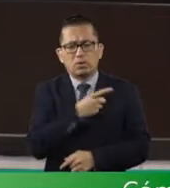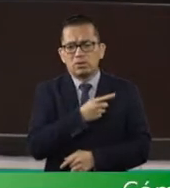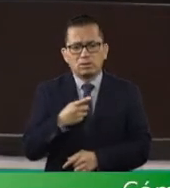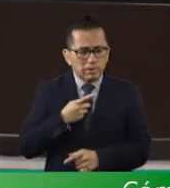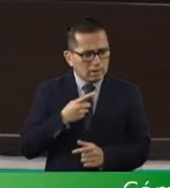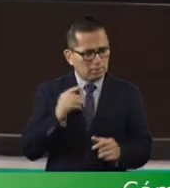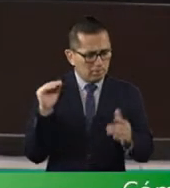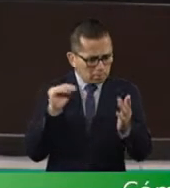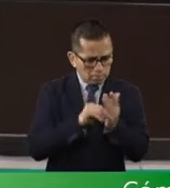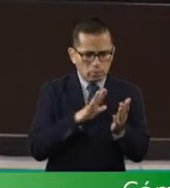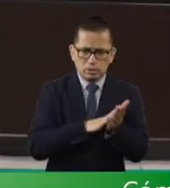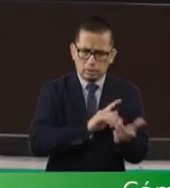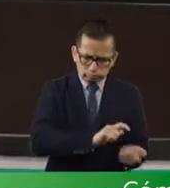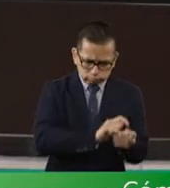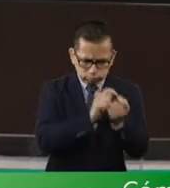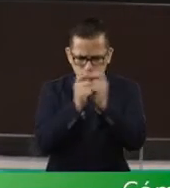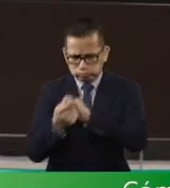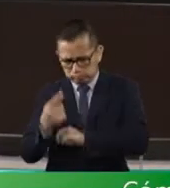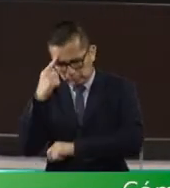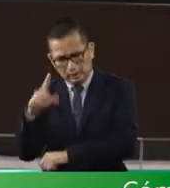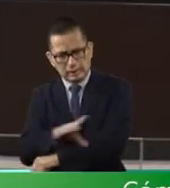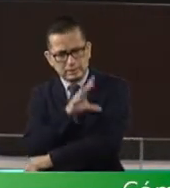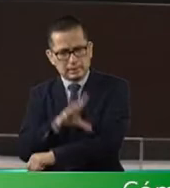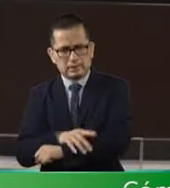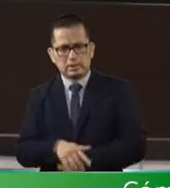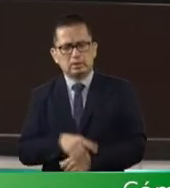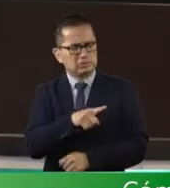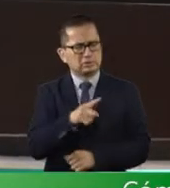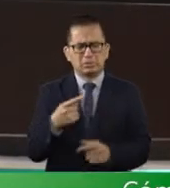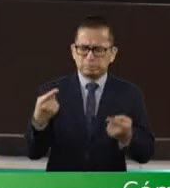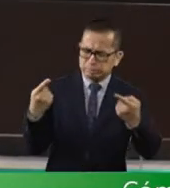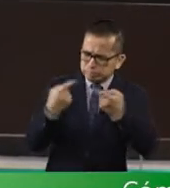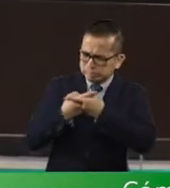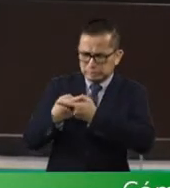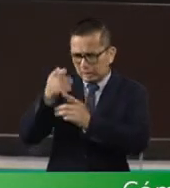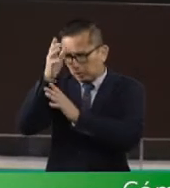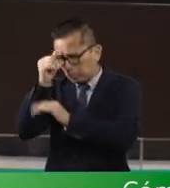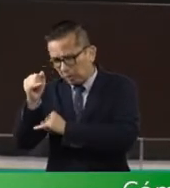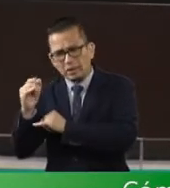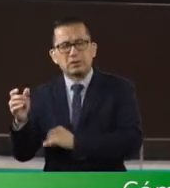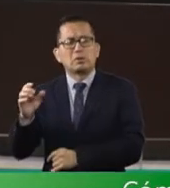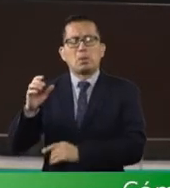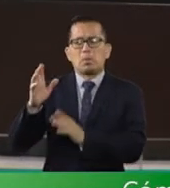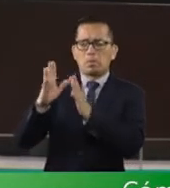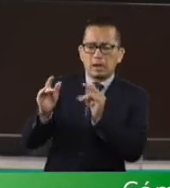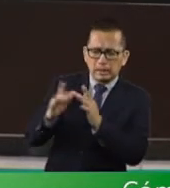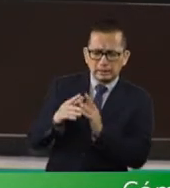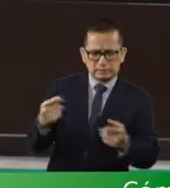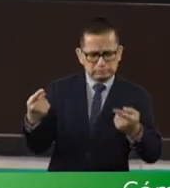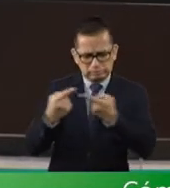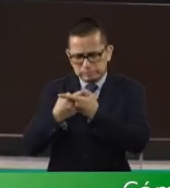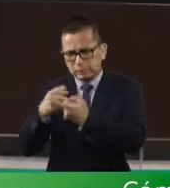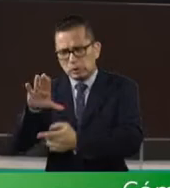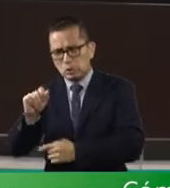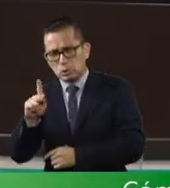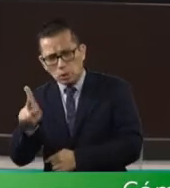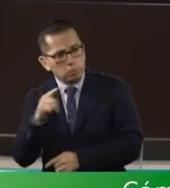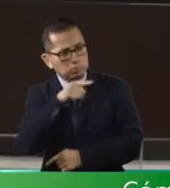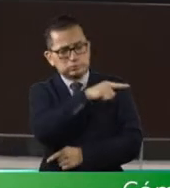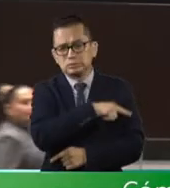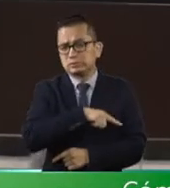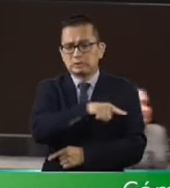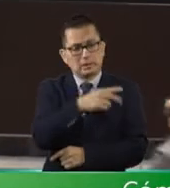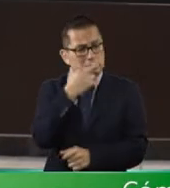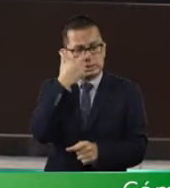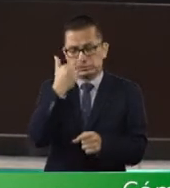transición energética van en contra de escazú van en contra de París van en contra de la cop ustedes van a